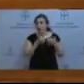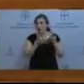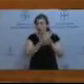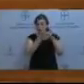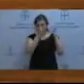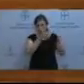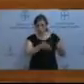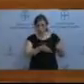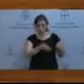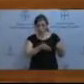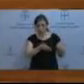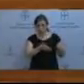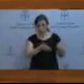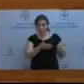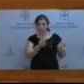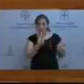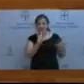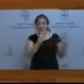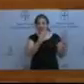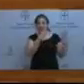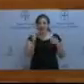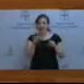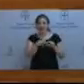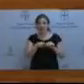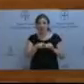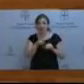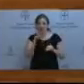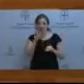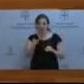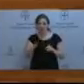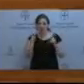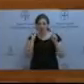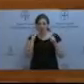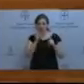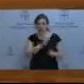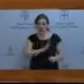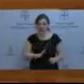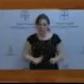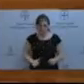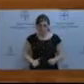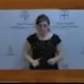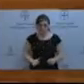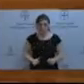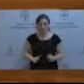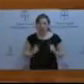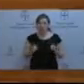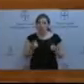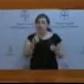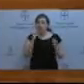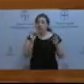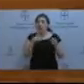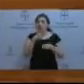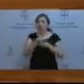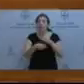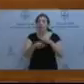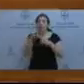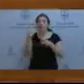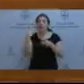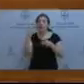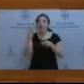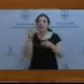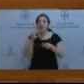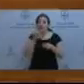concede 700 plazas de interinos. Y lo hace exactamente el 15 de septiembre. Esto provoca, primero,